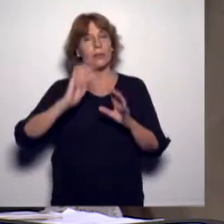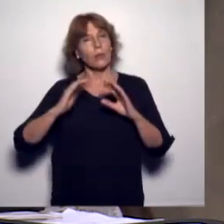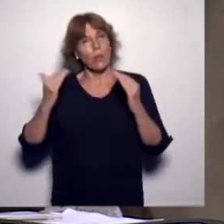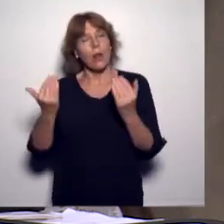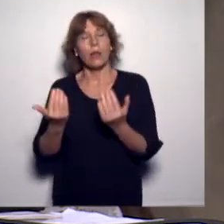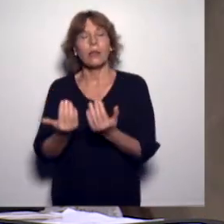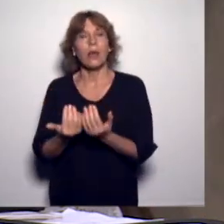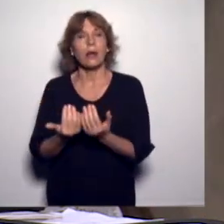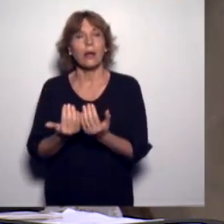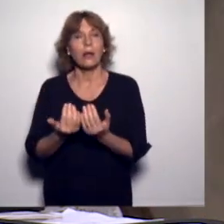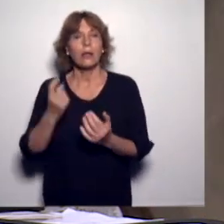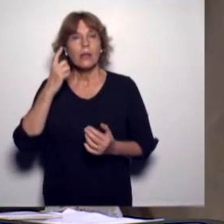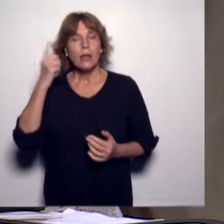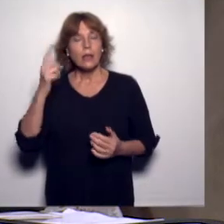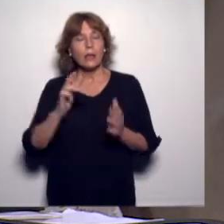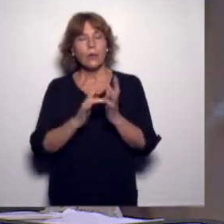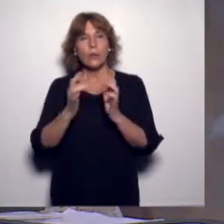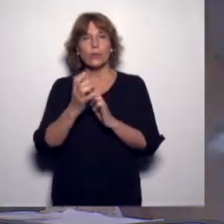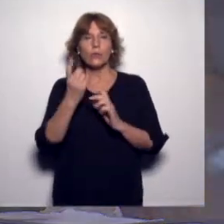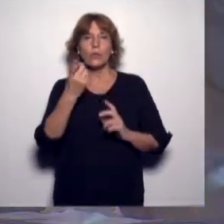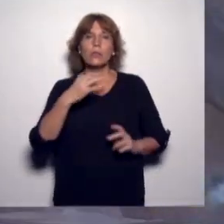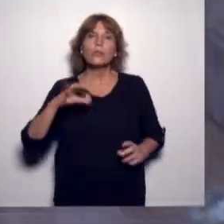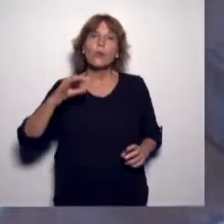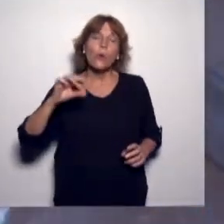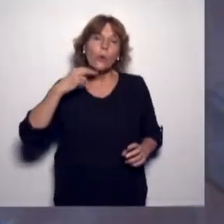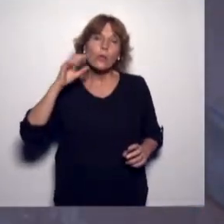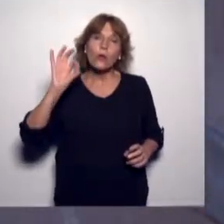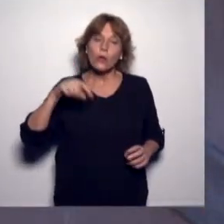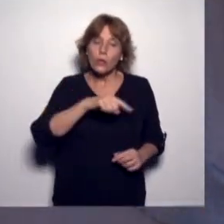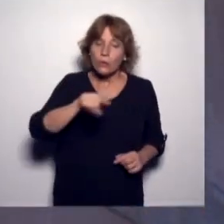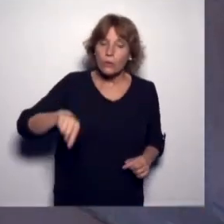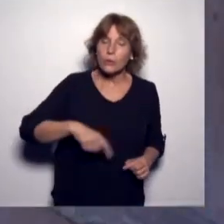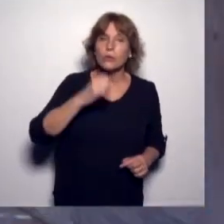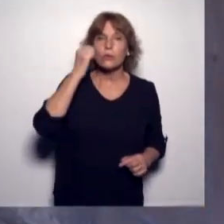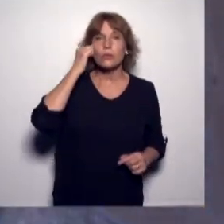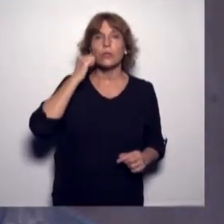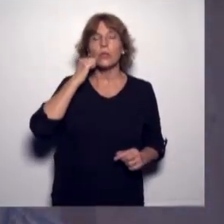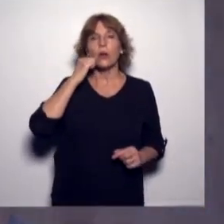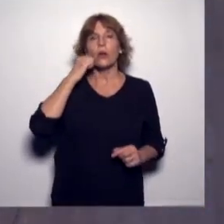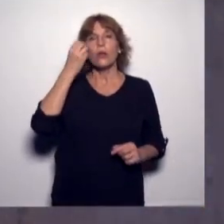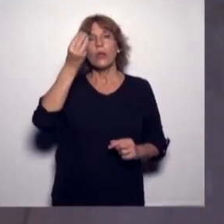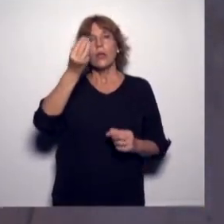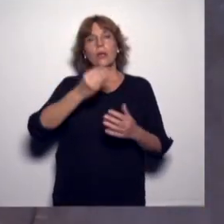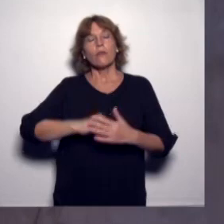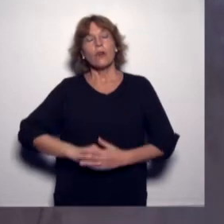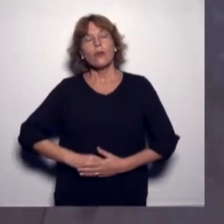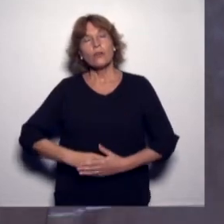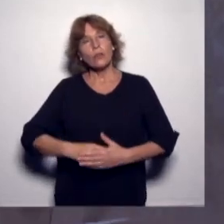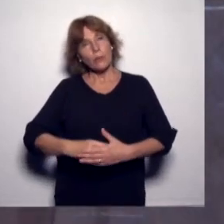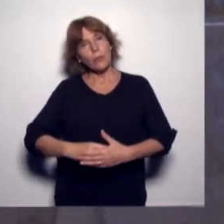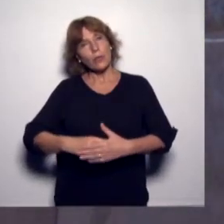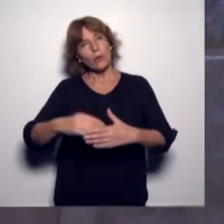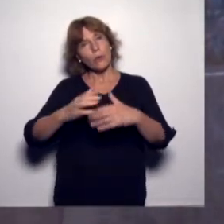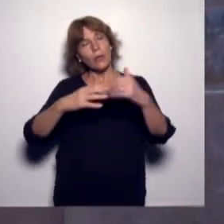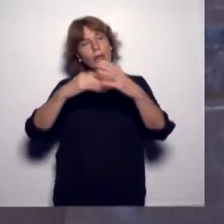Creador del cielo y de la tierra. Creo en Jesucristo, su único Hijo, nuestro Señor, que